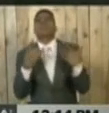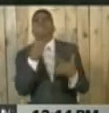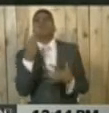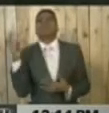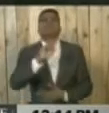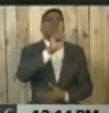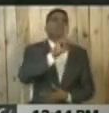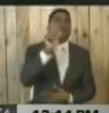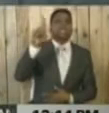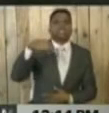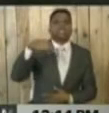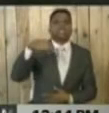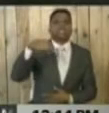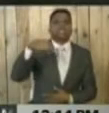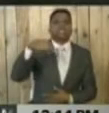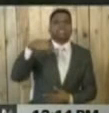derecho la votación.